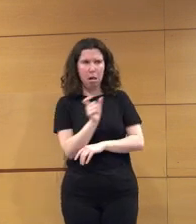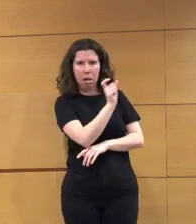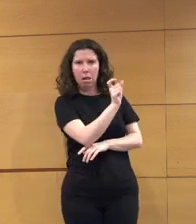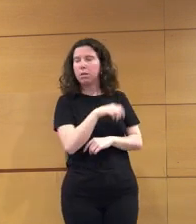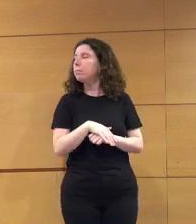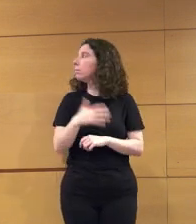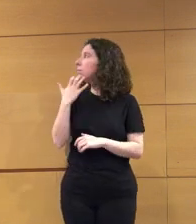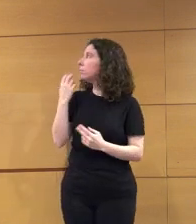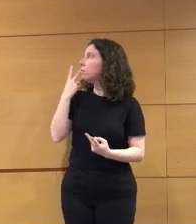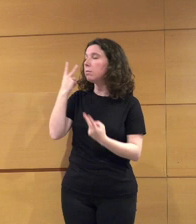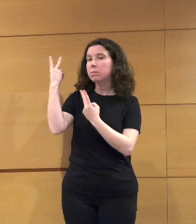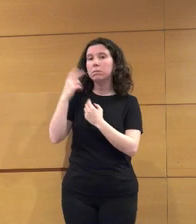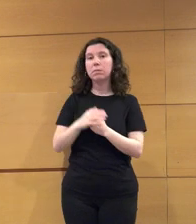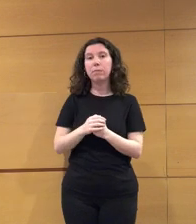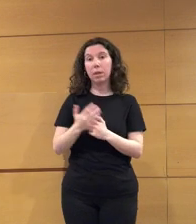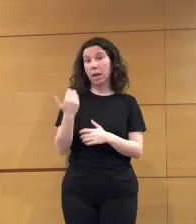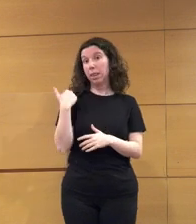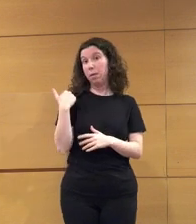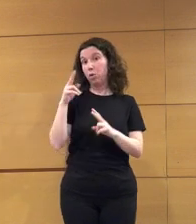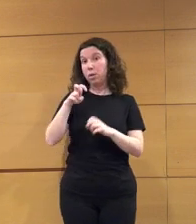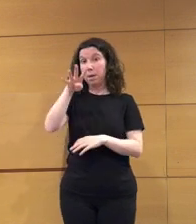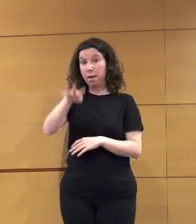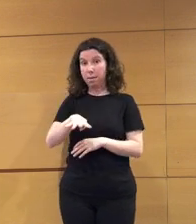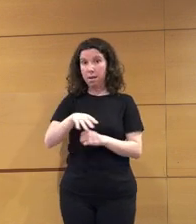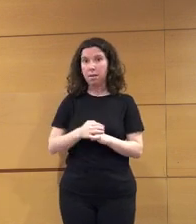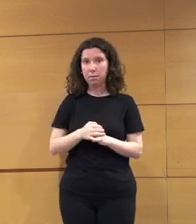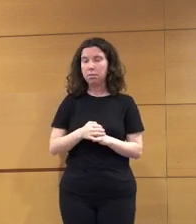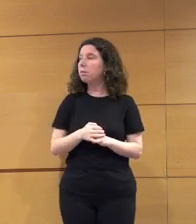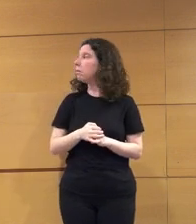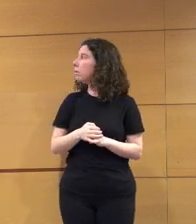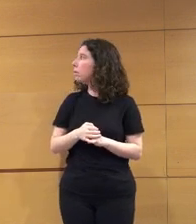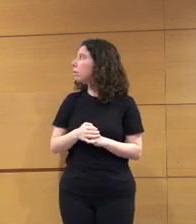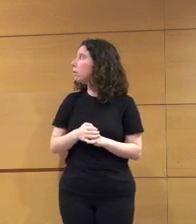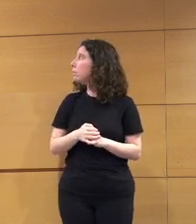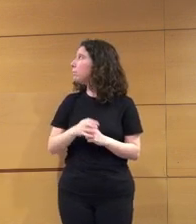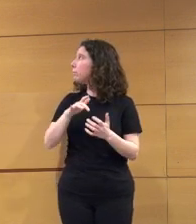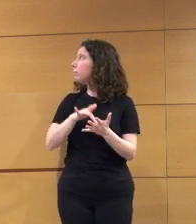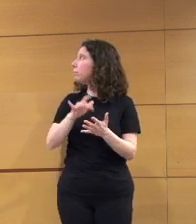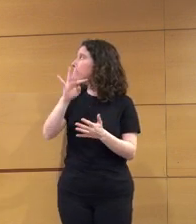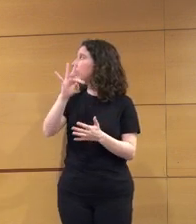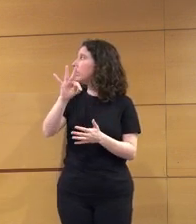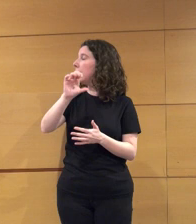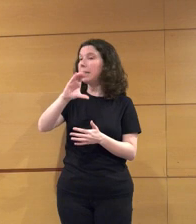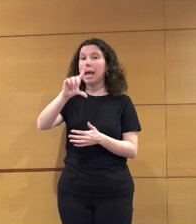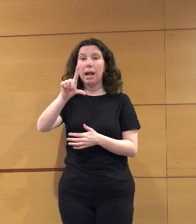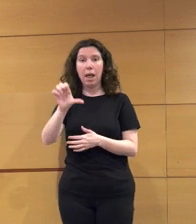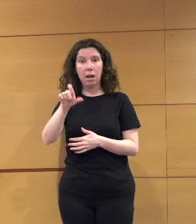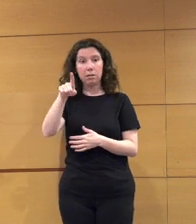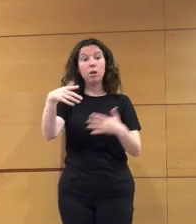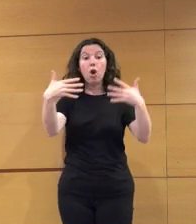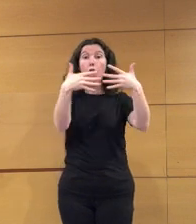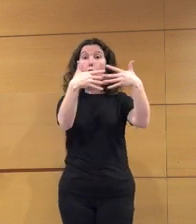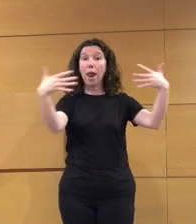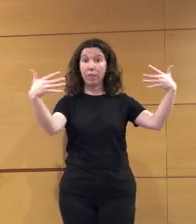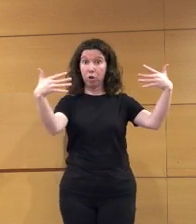dataset que creamos recientemente para el catalán. Está sacado de un cuerpo que se llama Tecla y entonces tenemos una oración y la palabra, en la